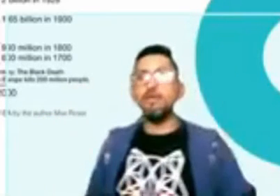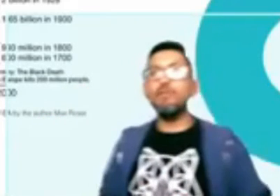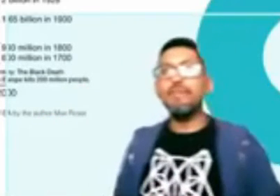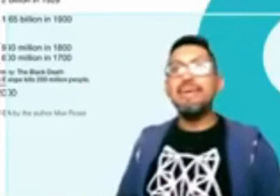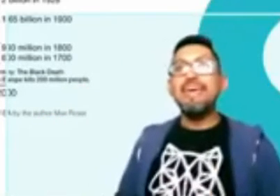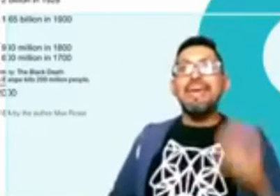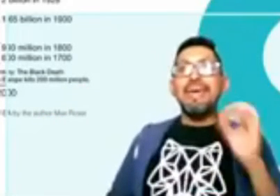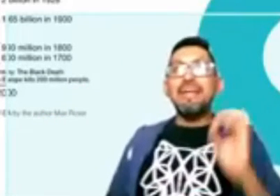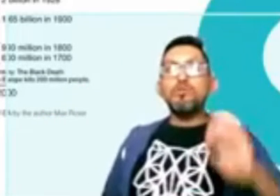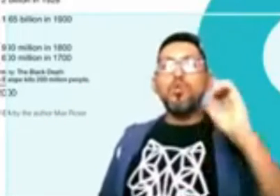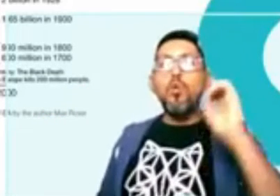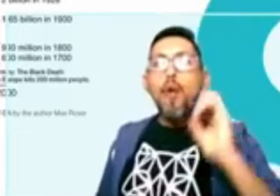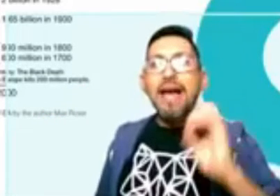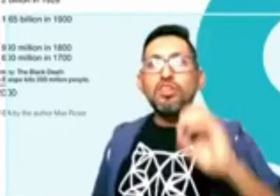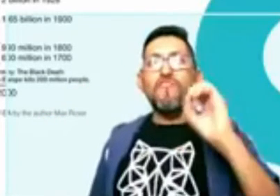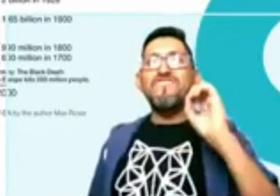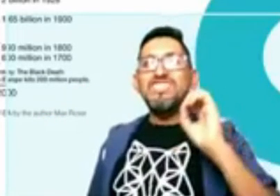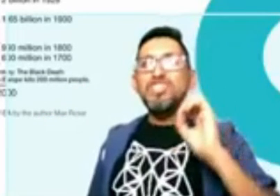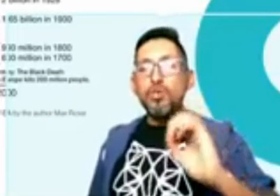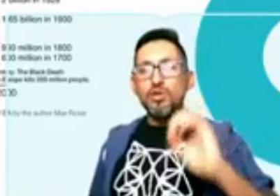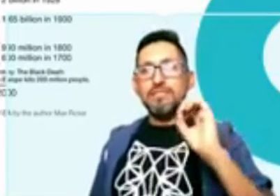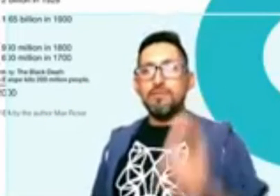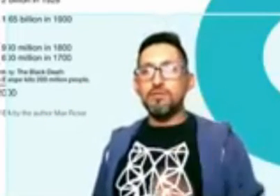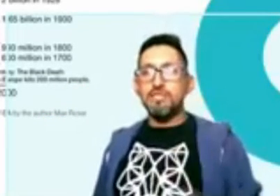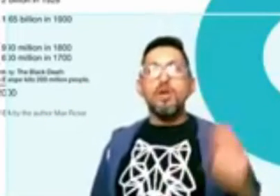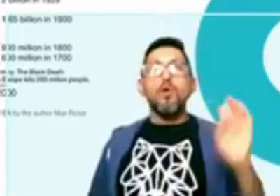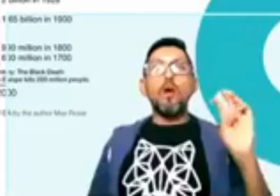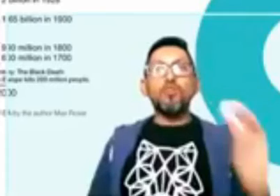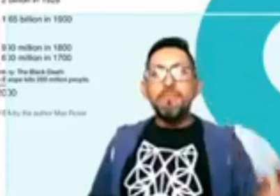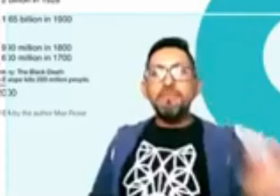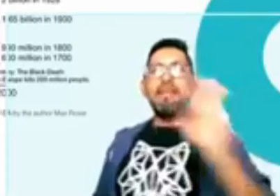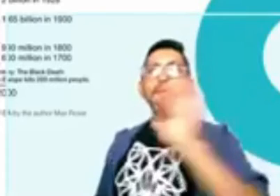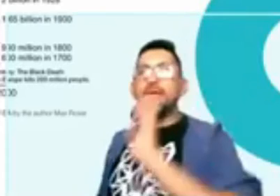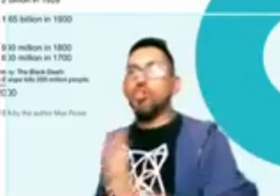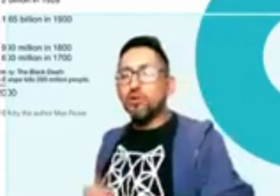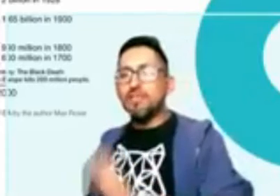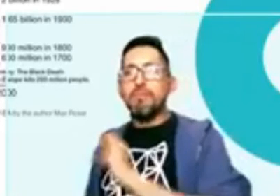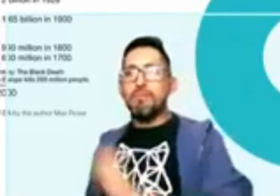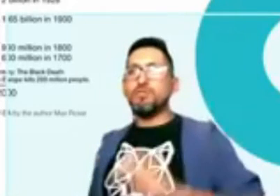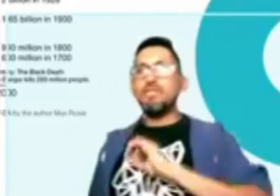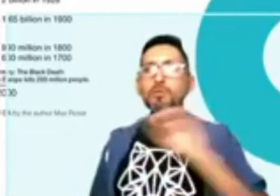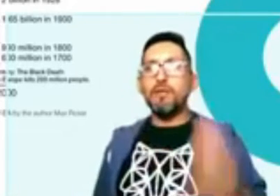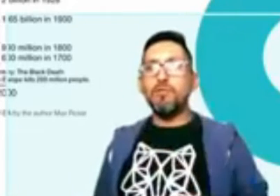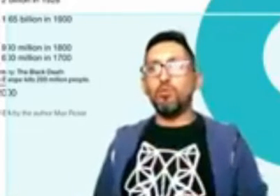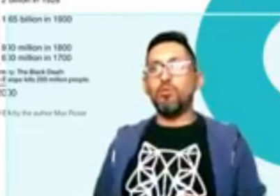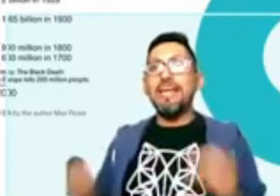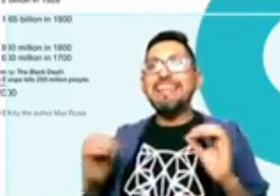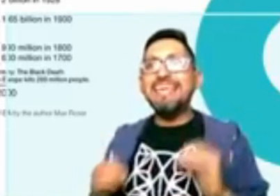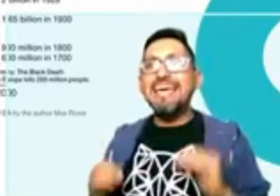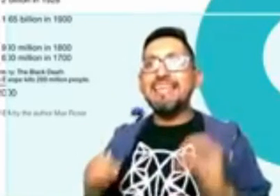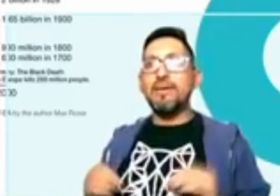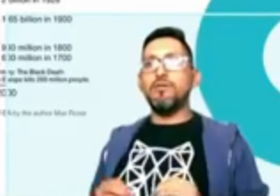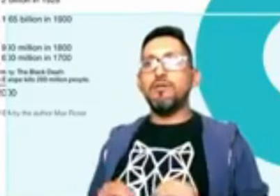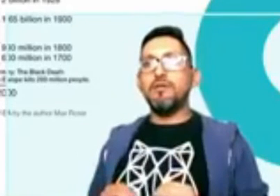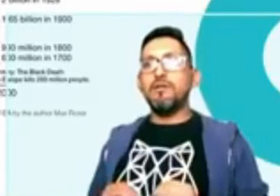de un siglo, éramos 4 billones de personas, 4 mil millones de personas poblando el mundo. El